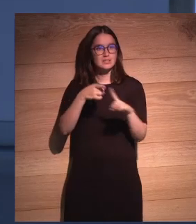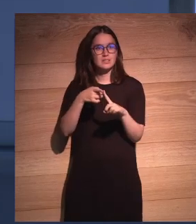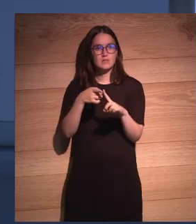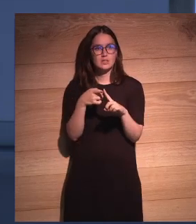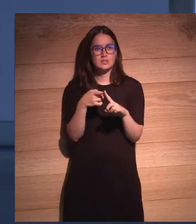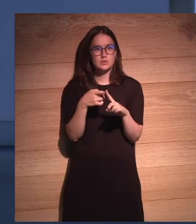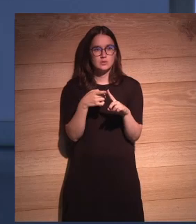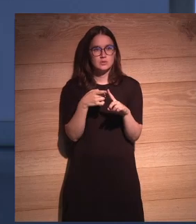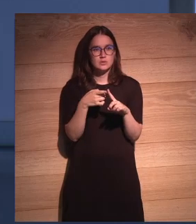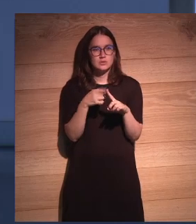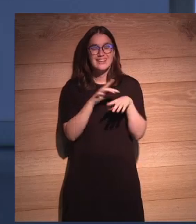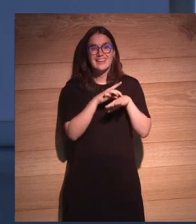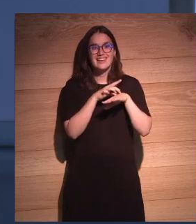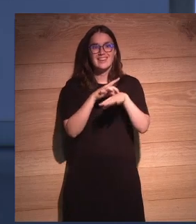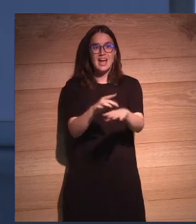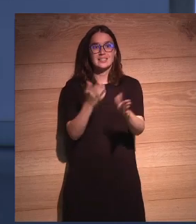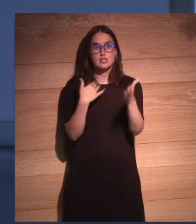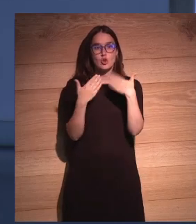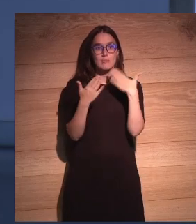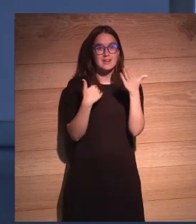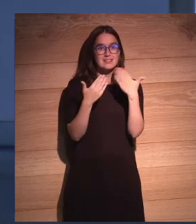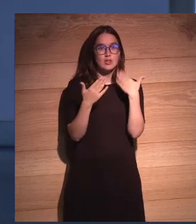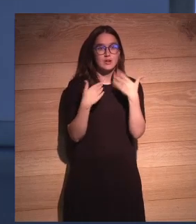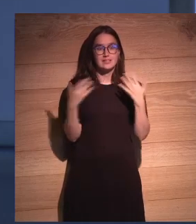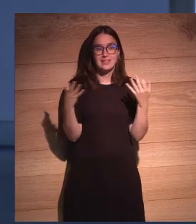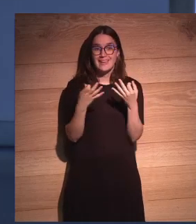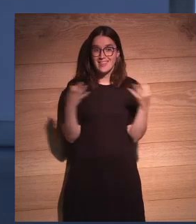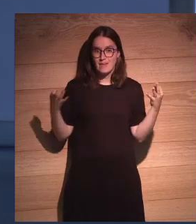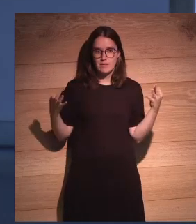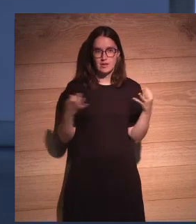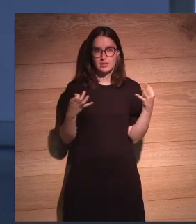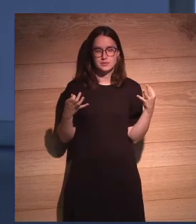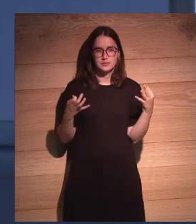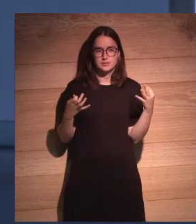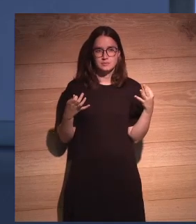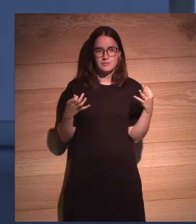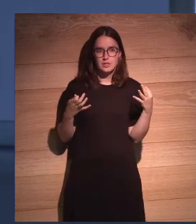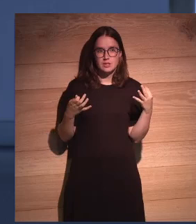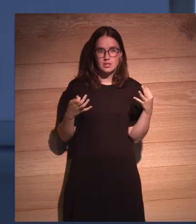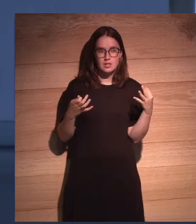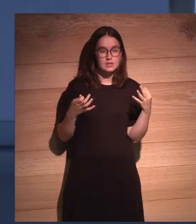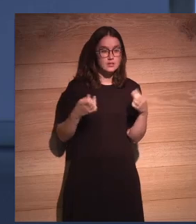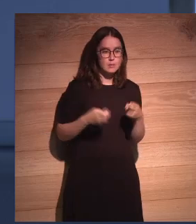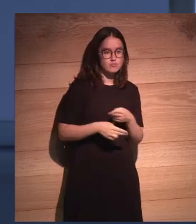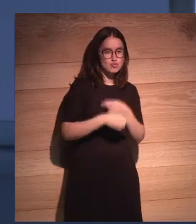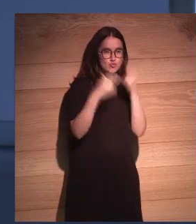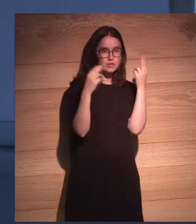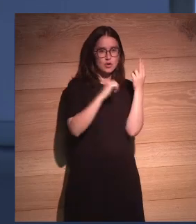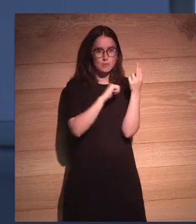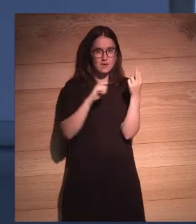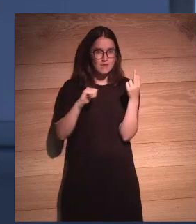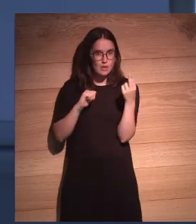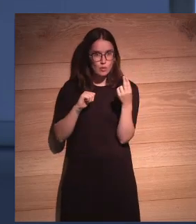objetivo es guiar esas conversaciones que tienen que tener lugar entre iniciativa pública y